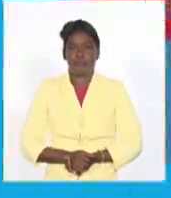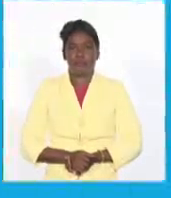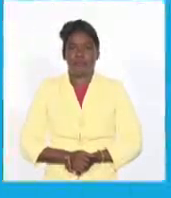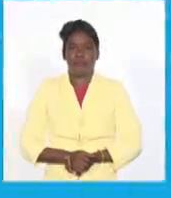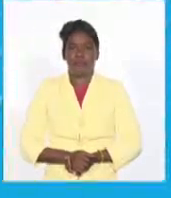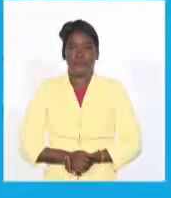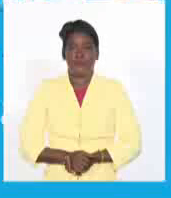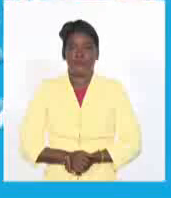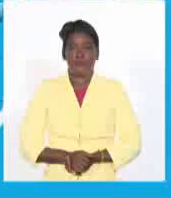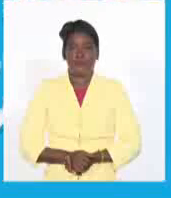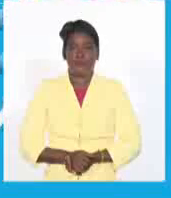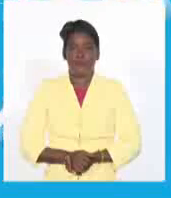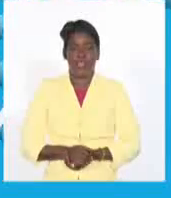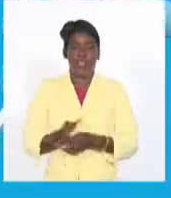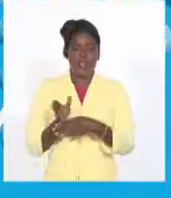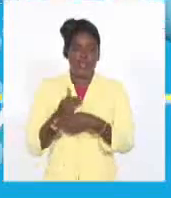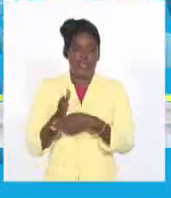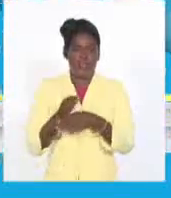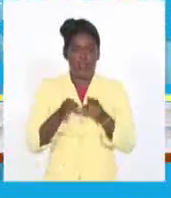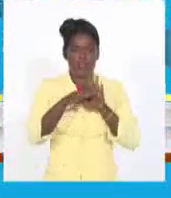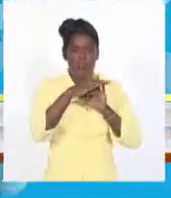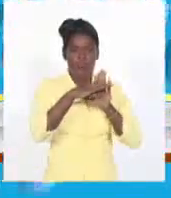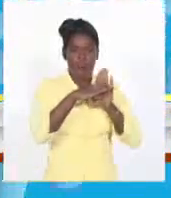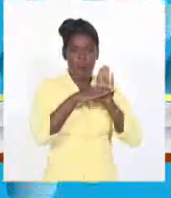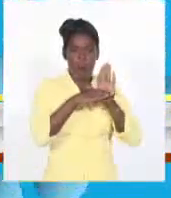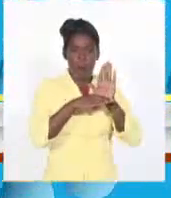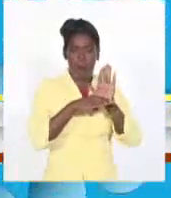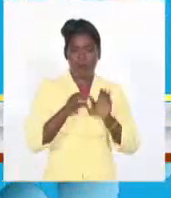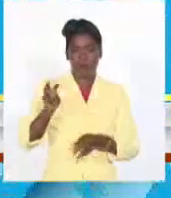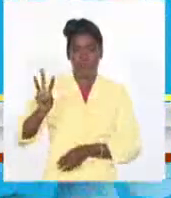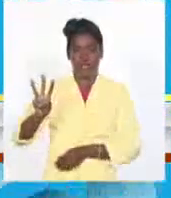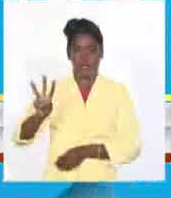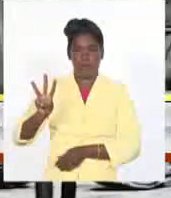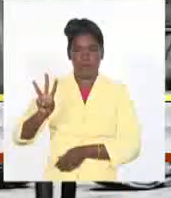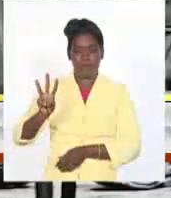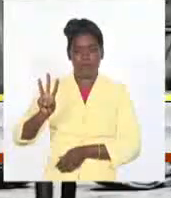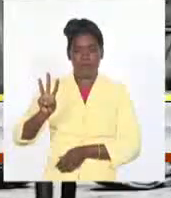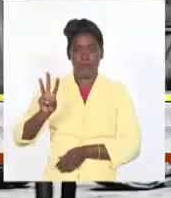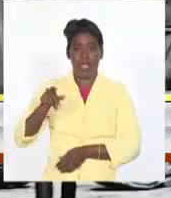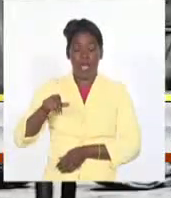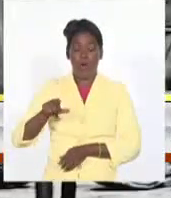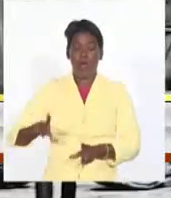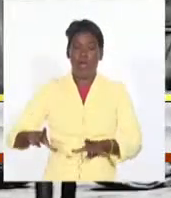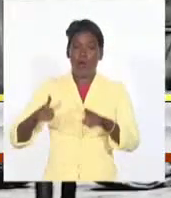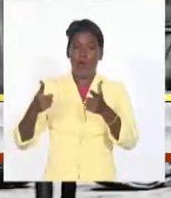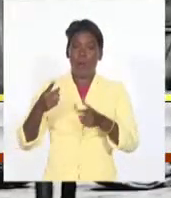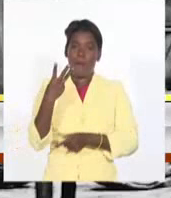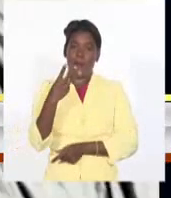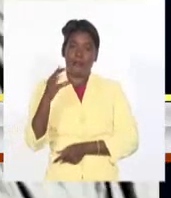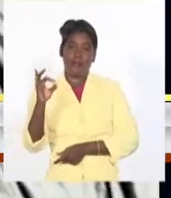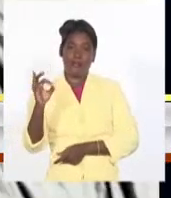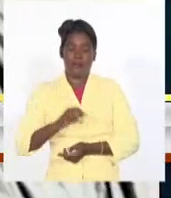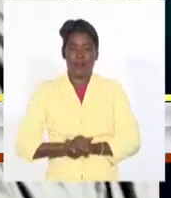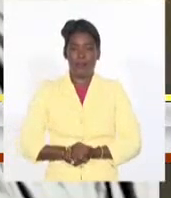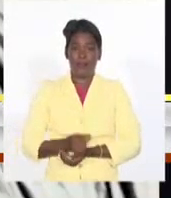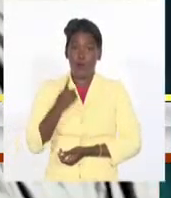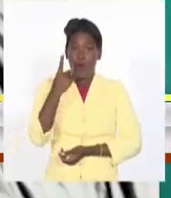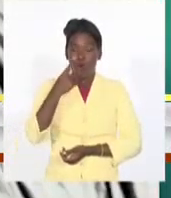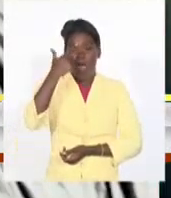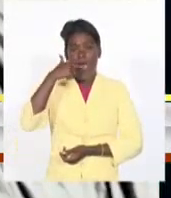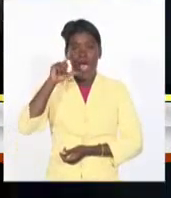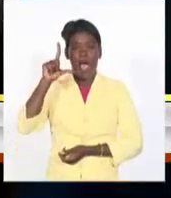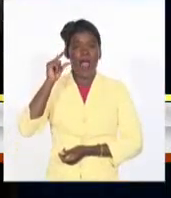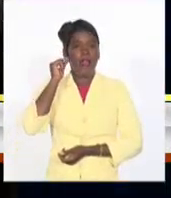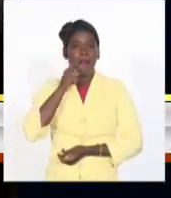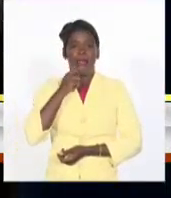Tres obras significativas de la escena cubana celebran su aniversario 30. Manteca, de Alberto Pedro, Perla Marina,